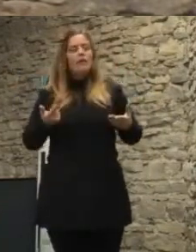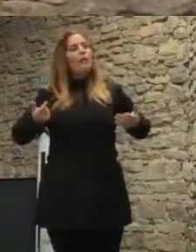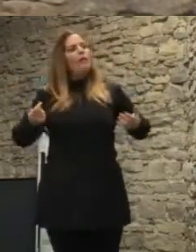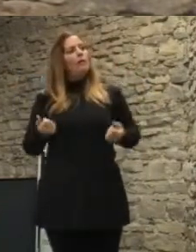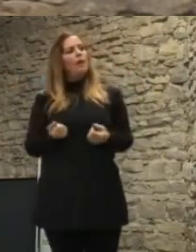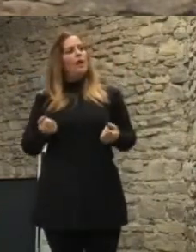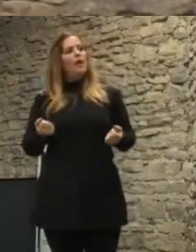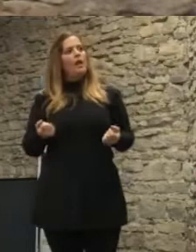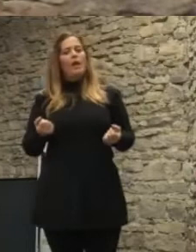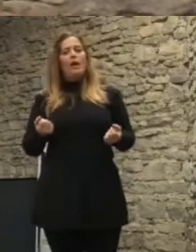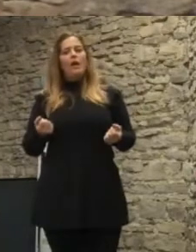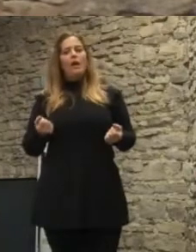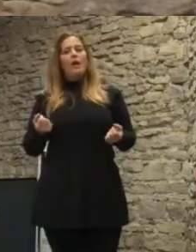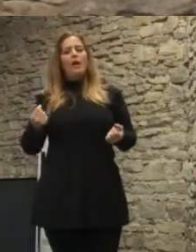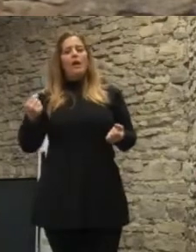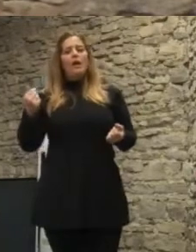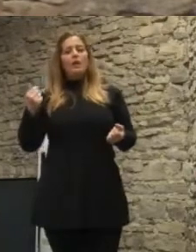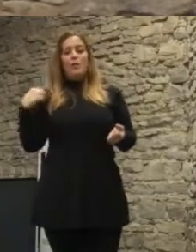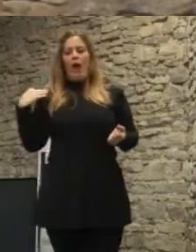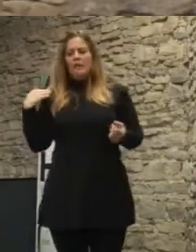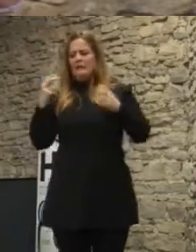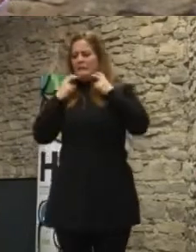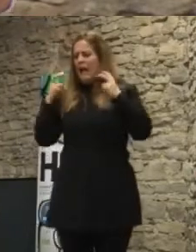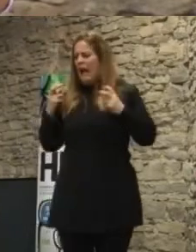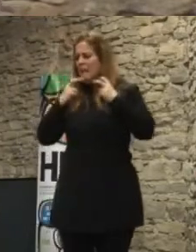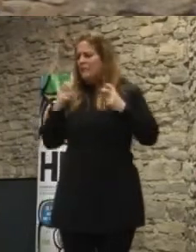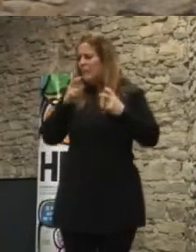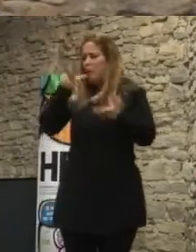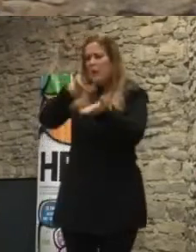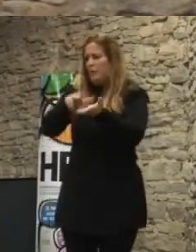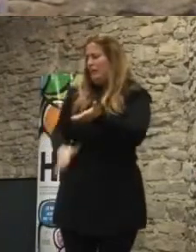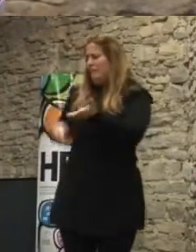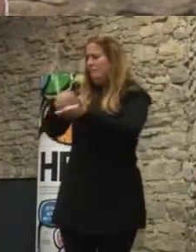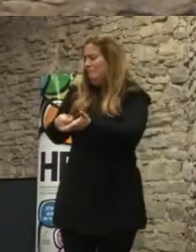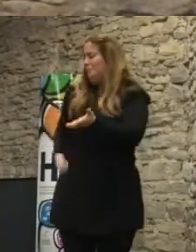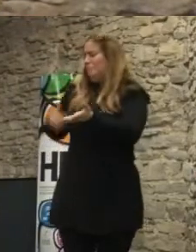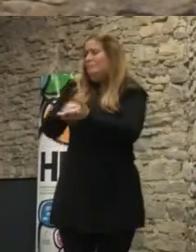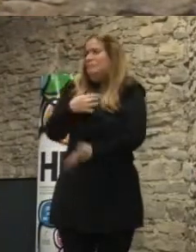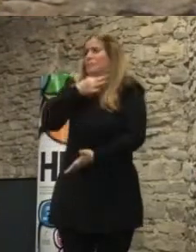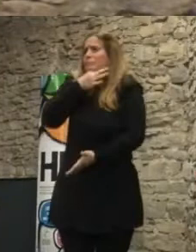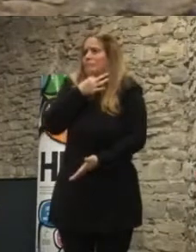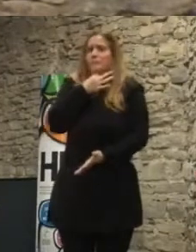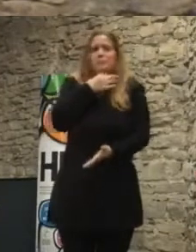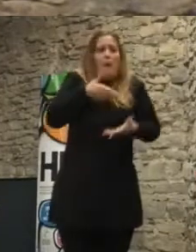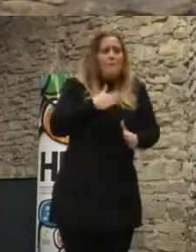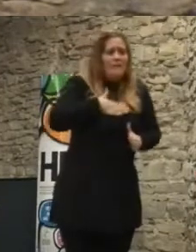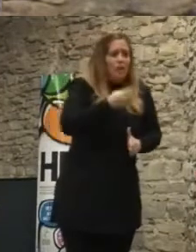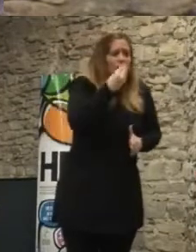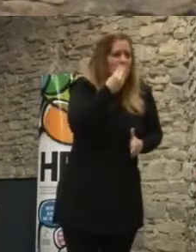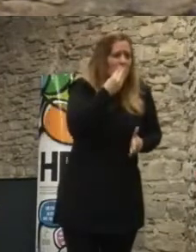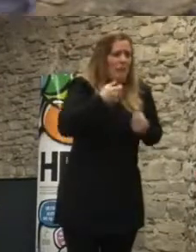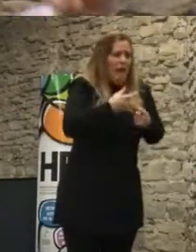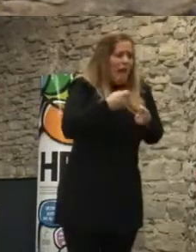hombre, yo el estrés que tenía por pagar la hipoteca, por dar de comer a mis hijos, tal, me tenía absolutamente